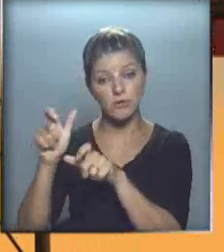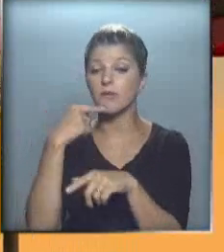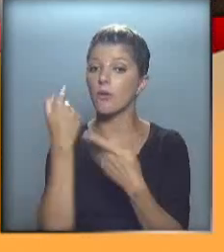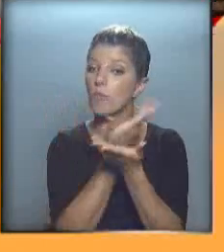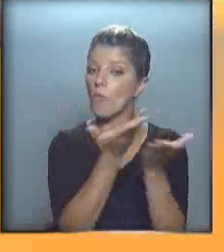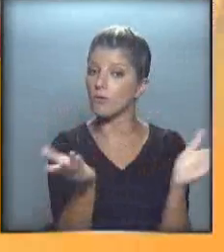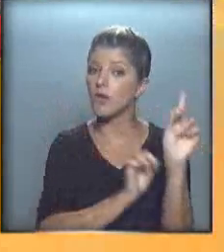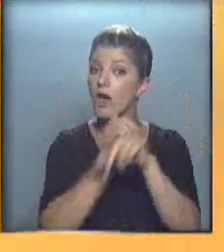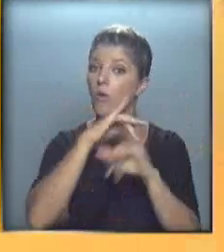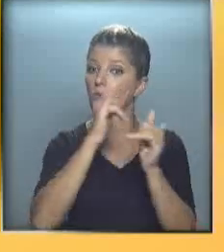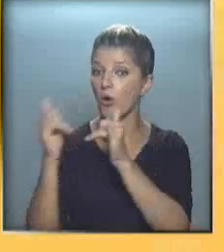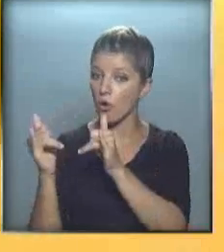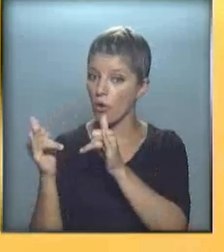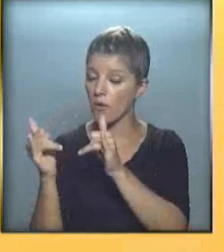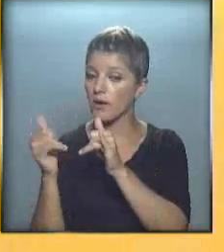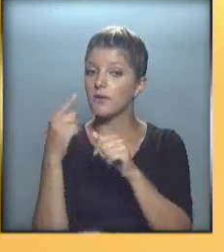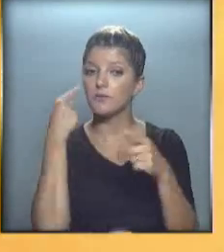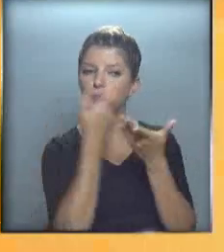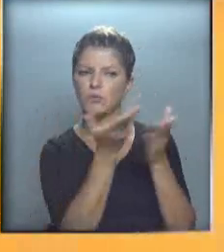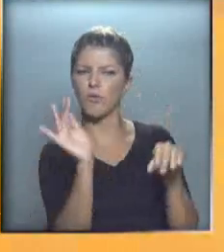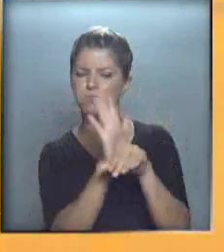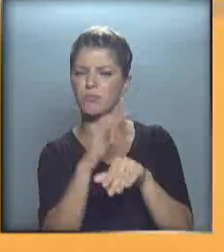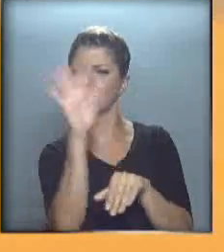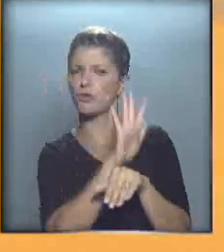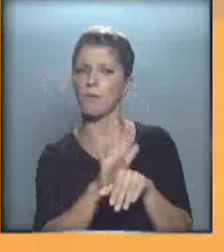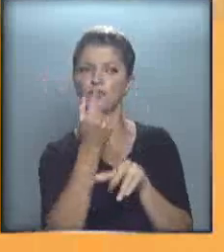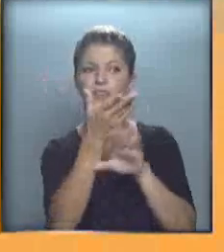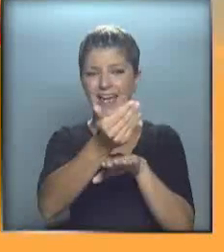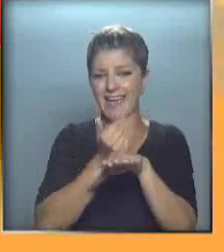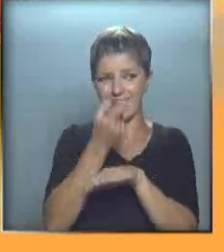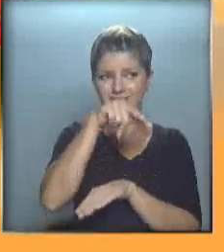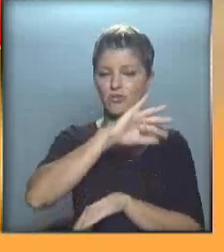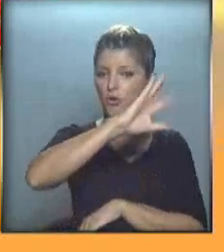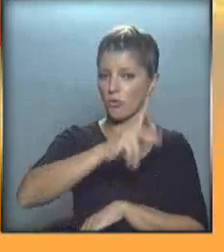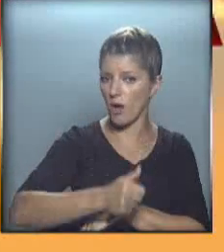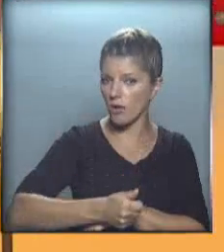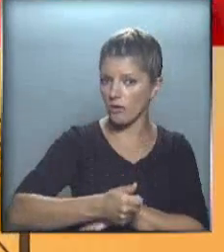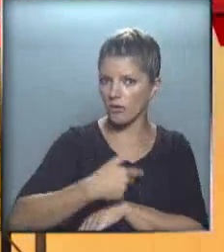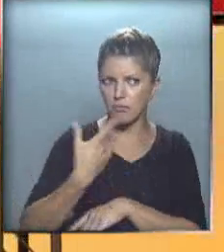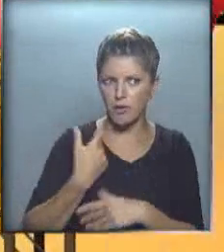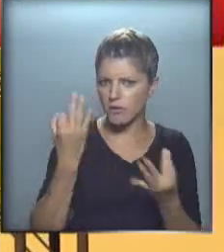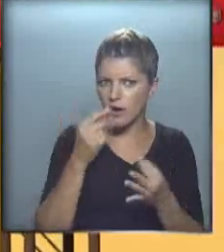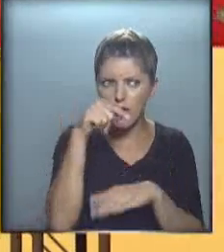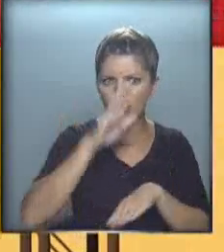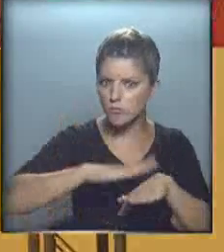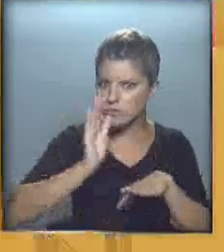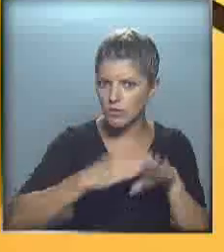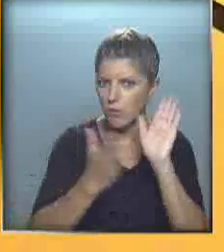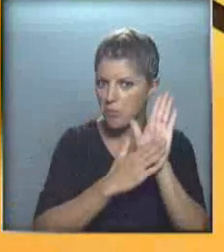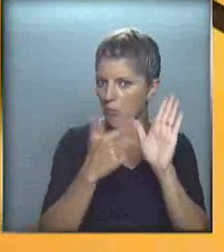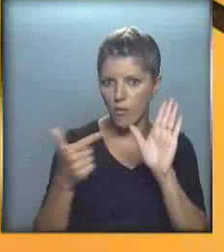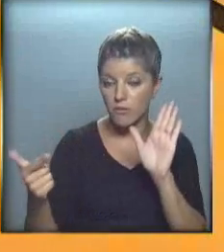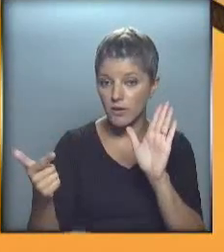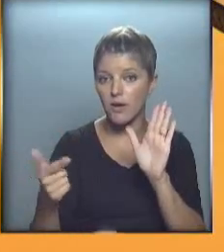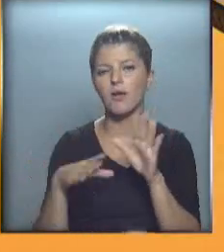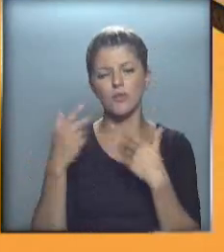mostraron imágenes de jóvenes presentados como sospechosas de haber cometido un delito, pero sin que estuviera demostrada su responsabilidad. ¿Se